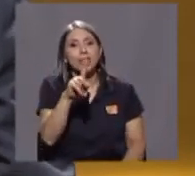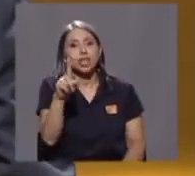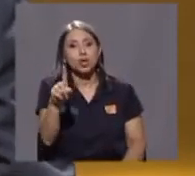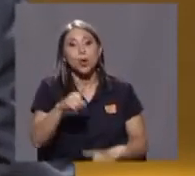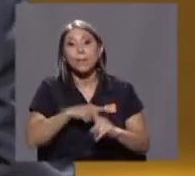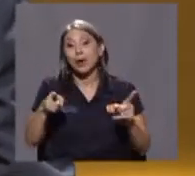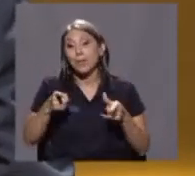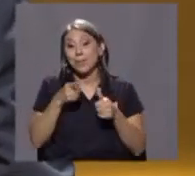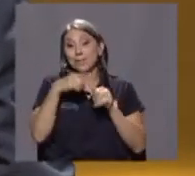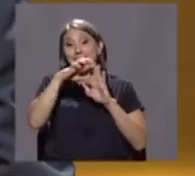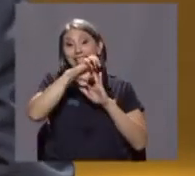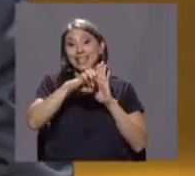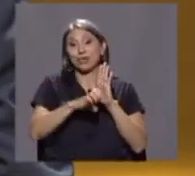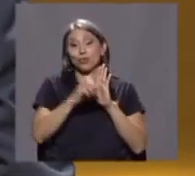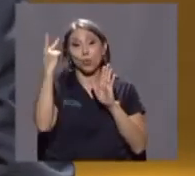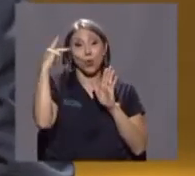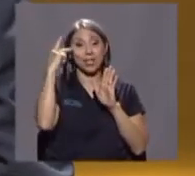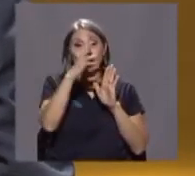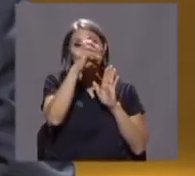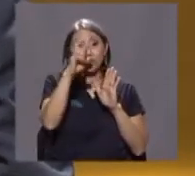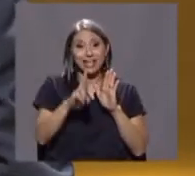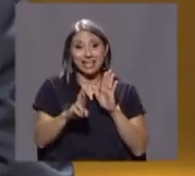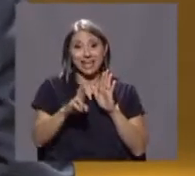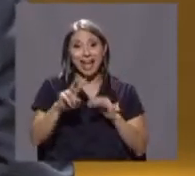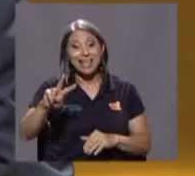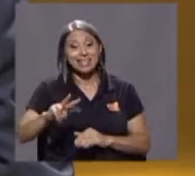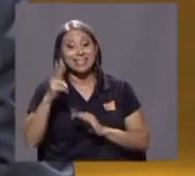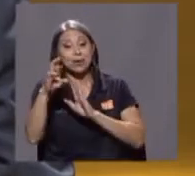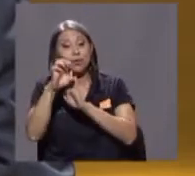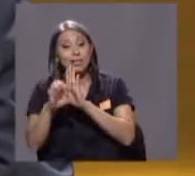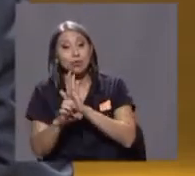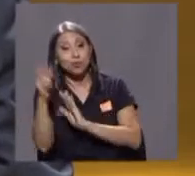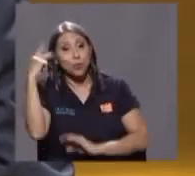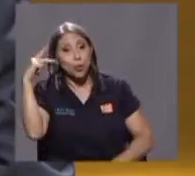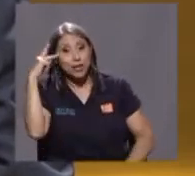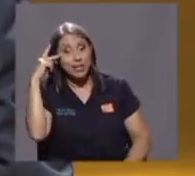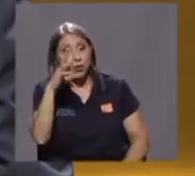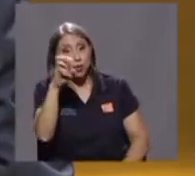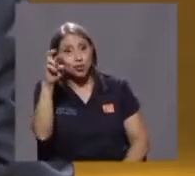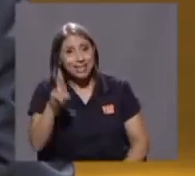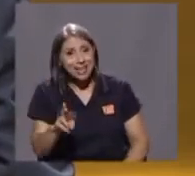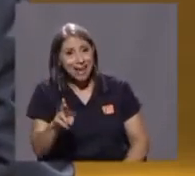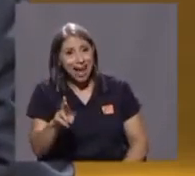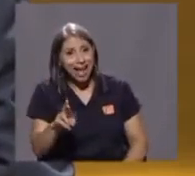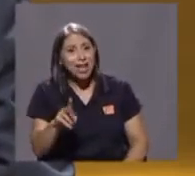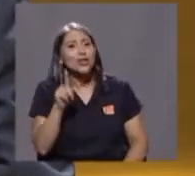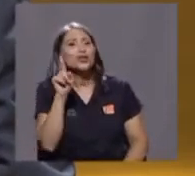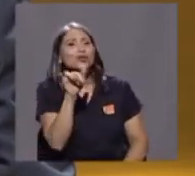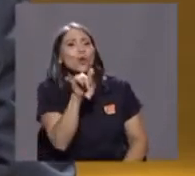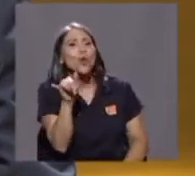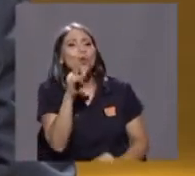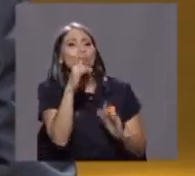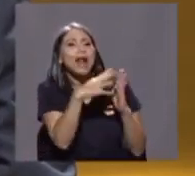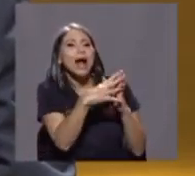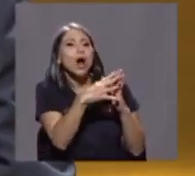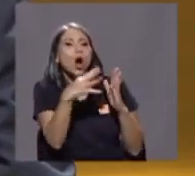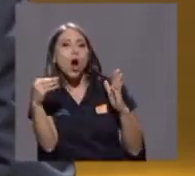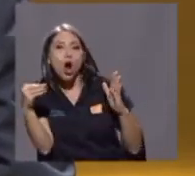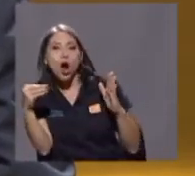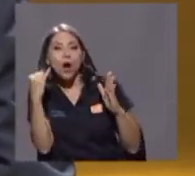Costa Rica y el segundo estatuto político son fundamentalmente una copia de las ideas